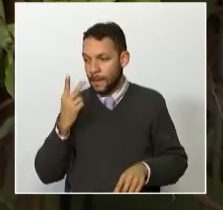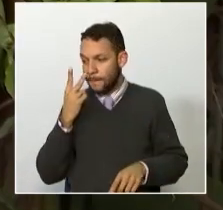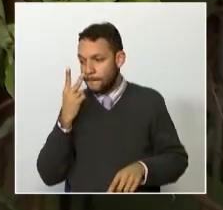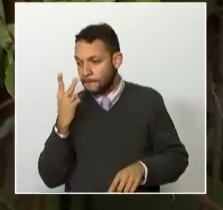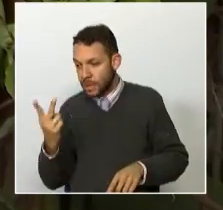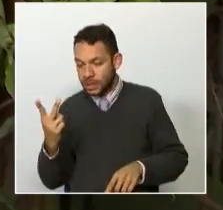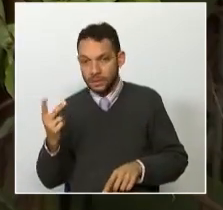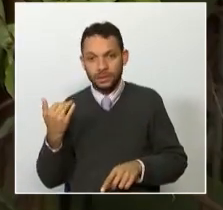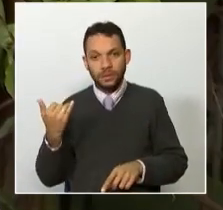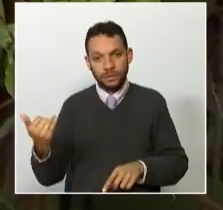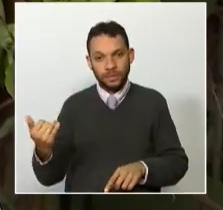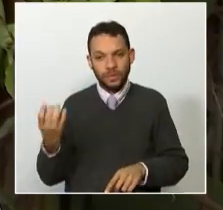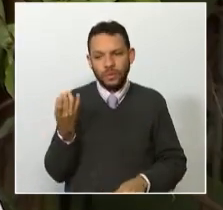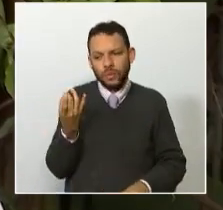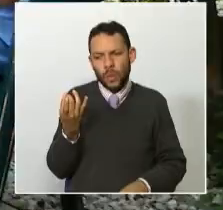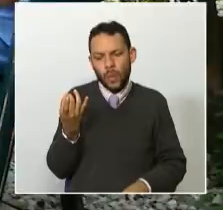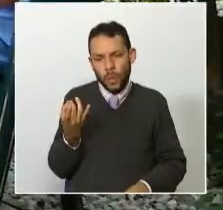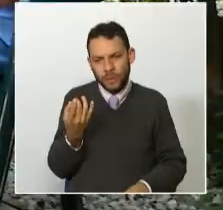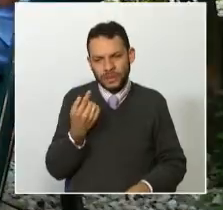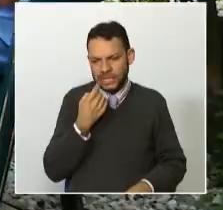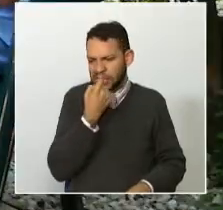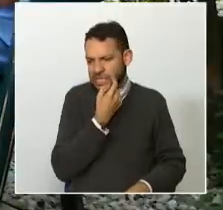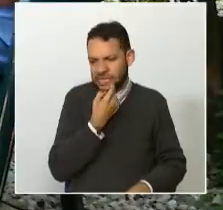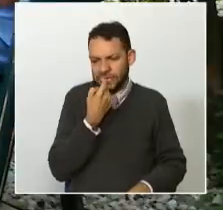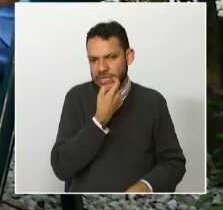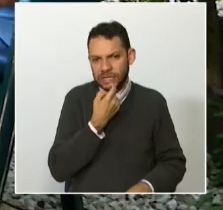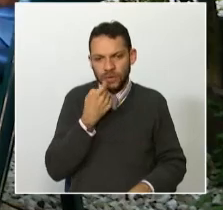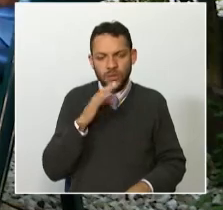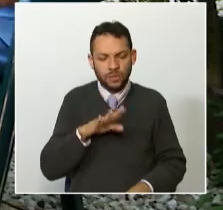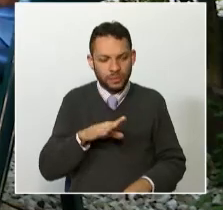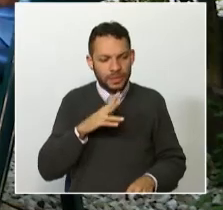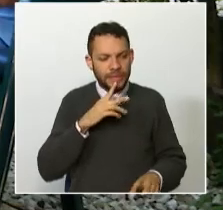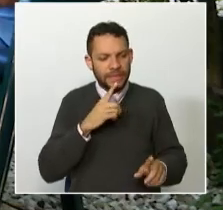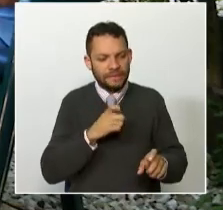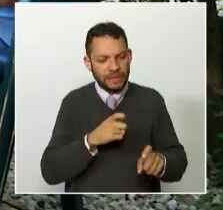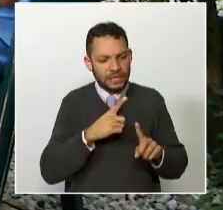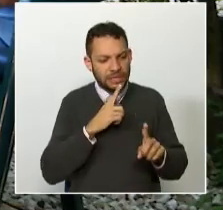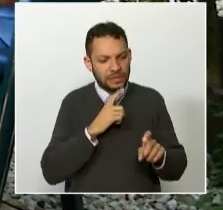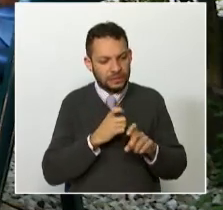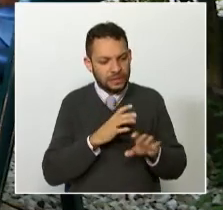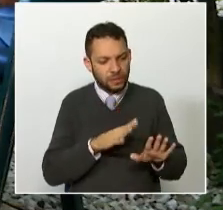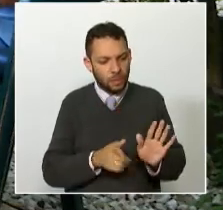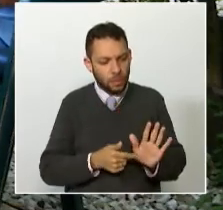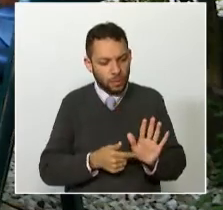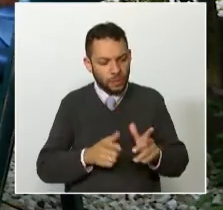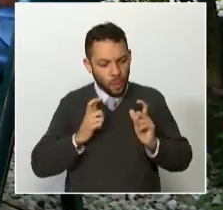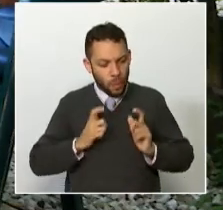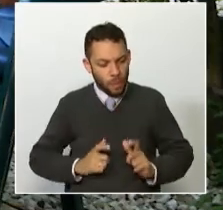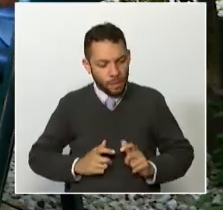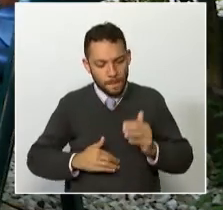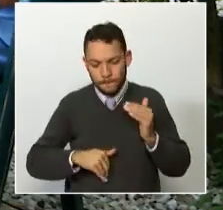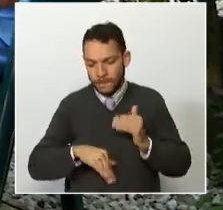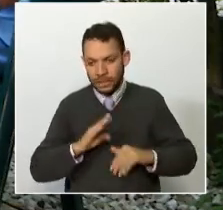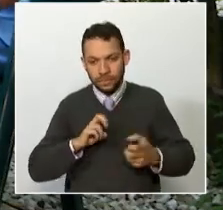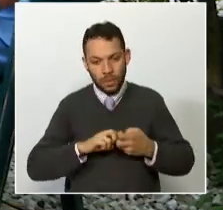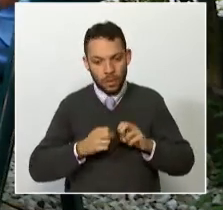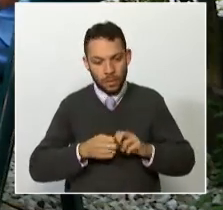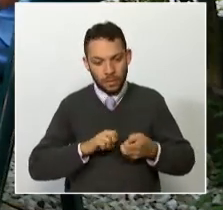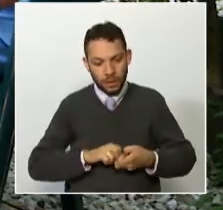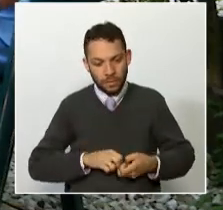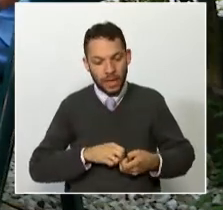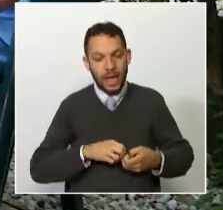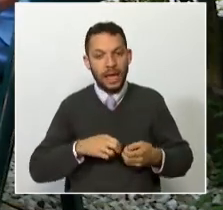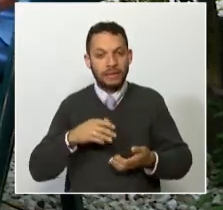dolencia principal es la dentadura, que por ella pues ya me refleja muchas partes del cuerpo, pero no lo sabía hasta ayer que vine a otra